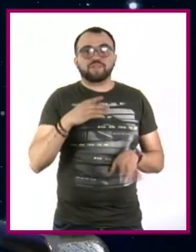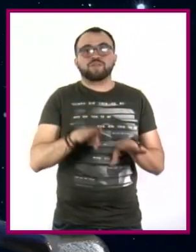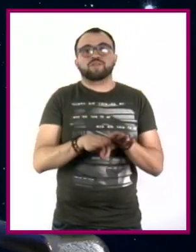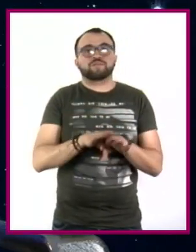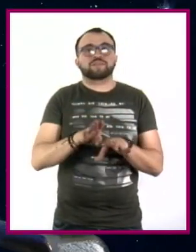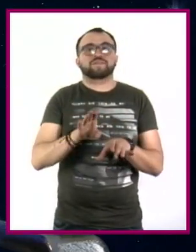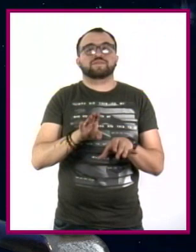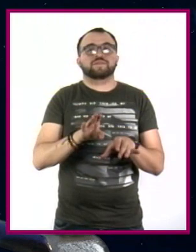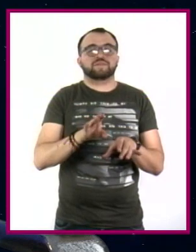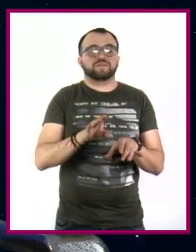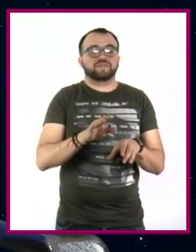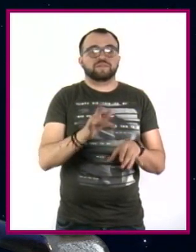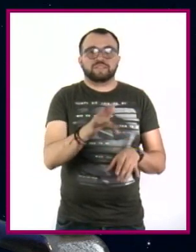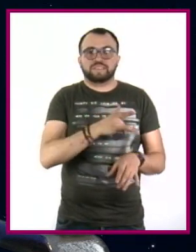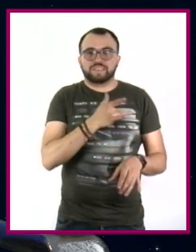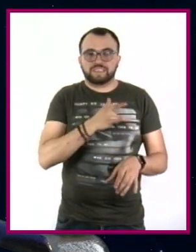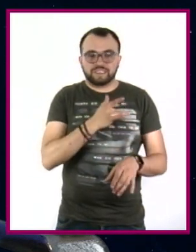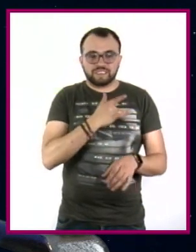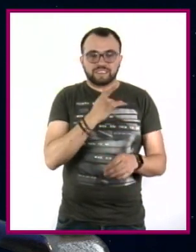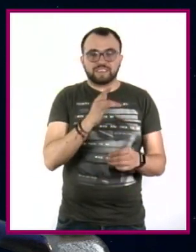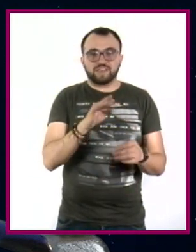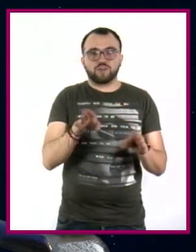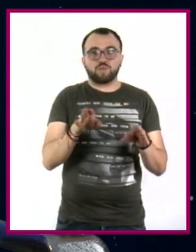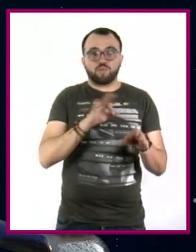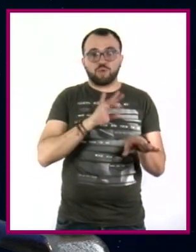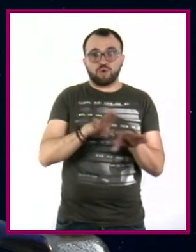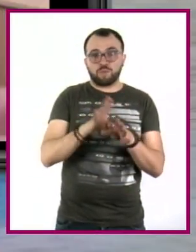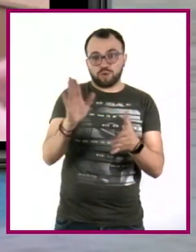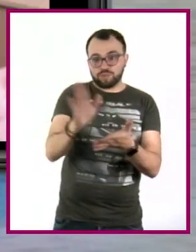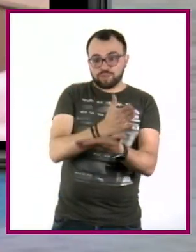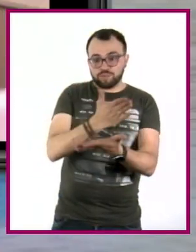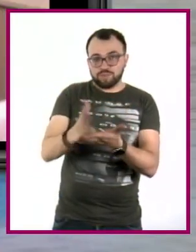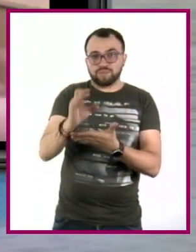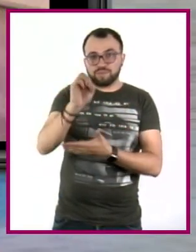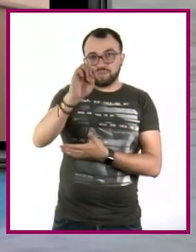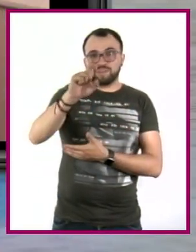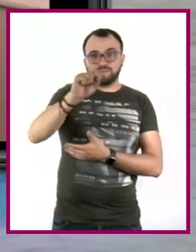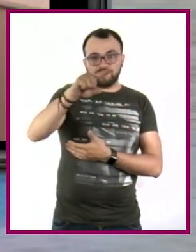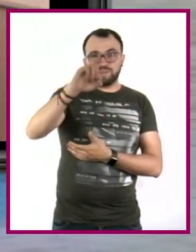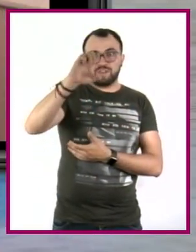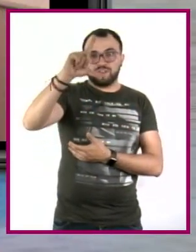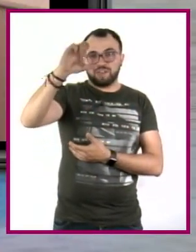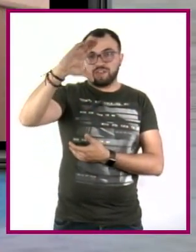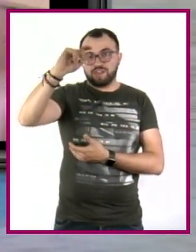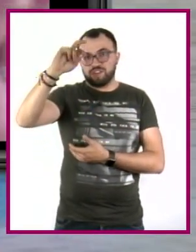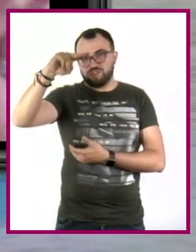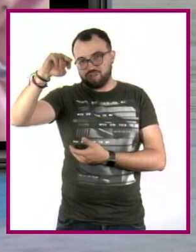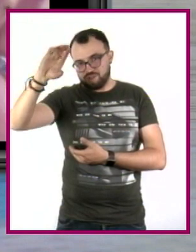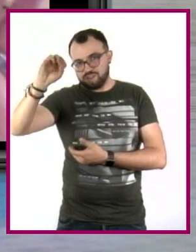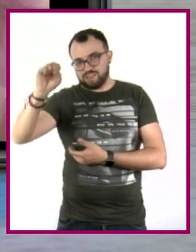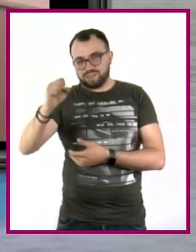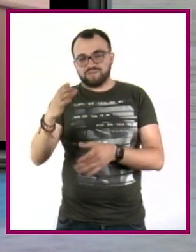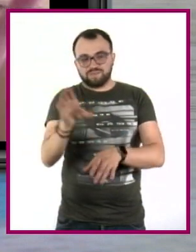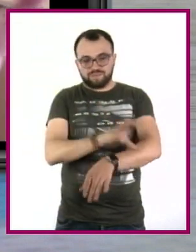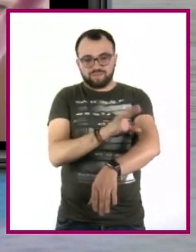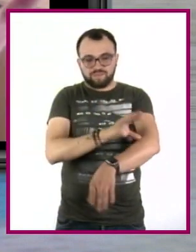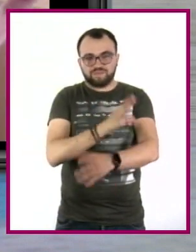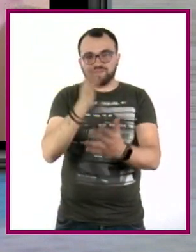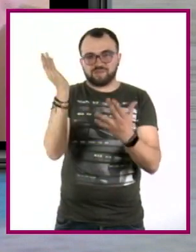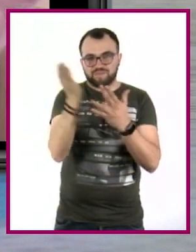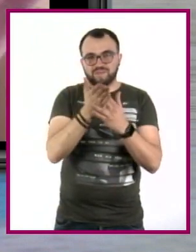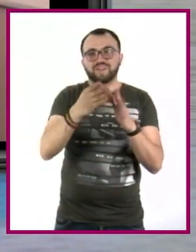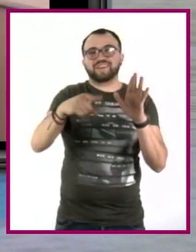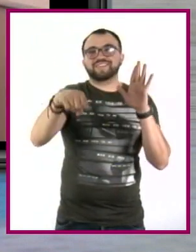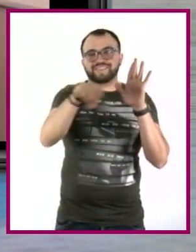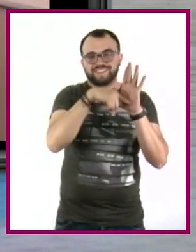sensible, capaz de separar a los electrones de lo que son las partículas negativas